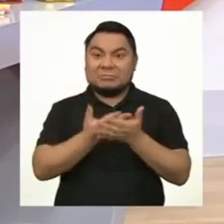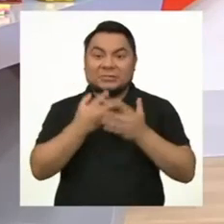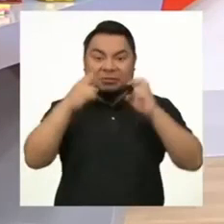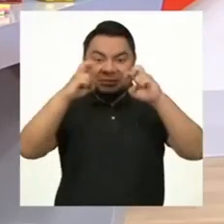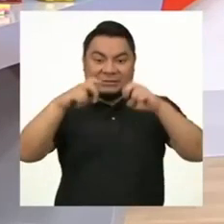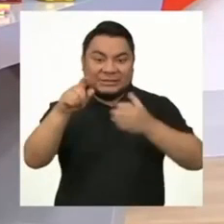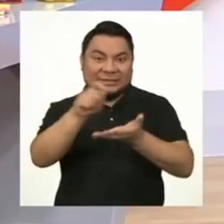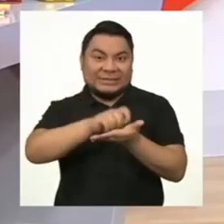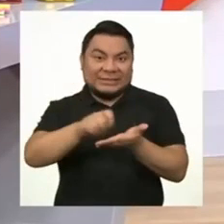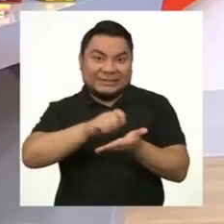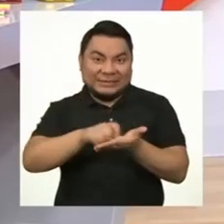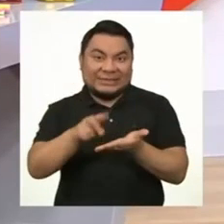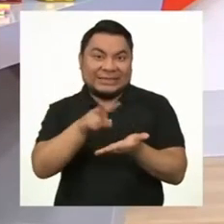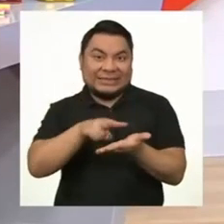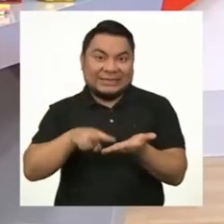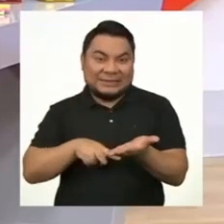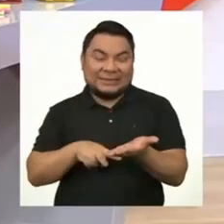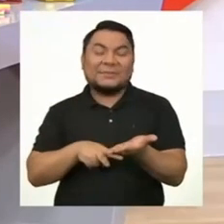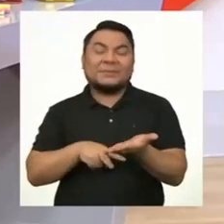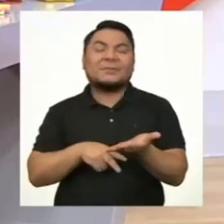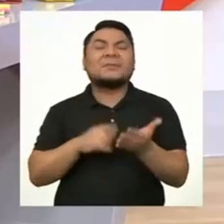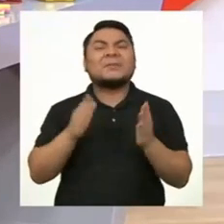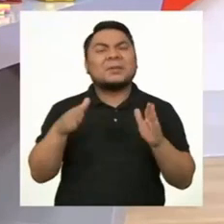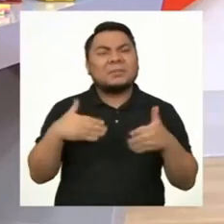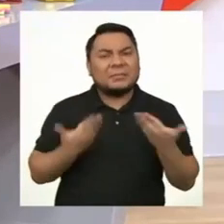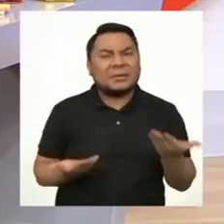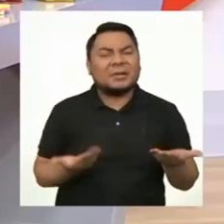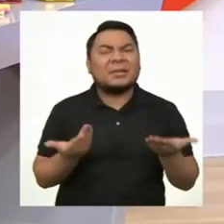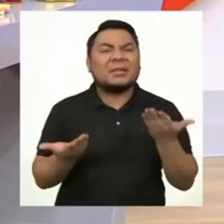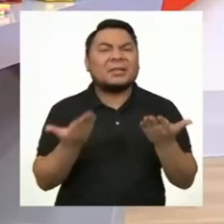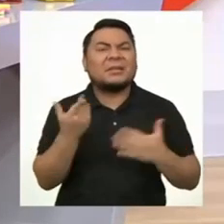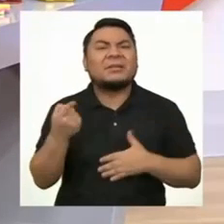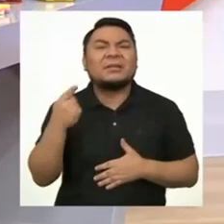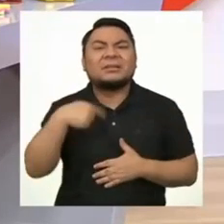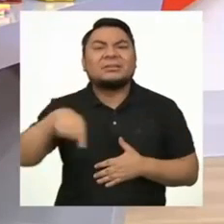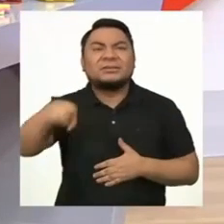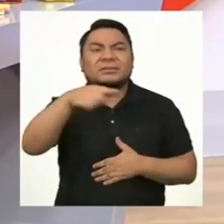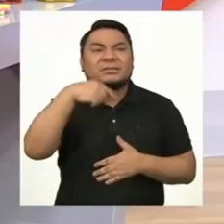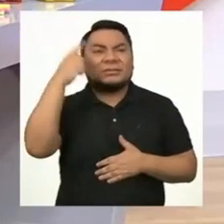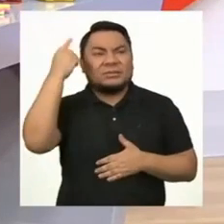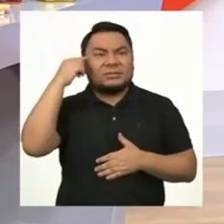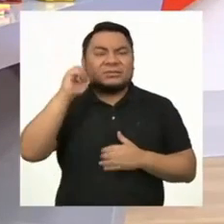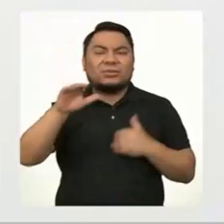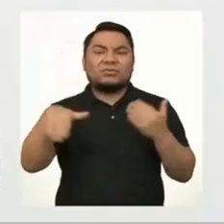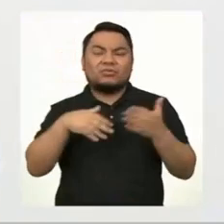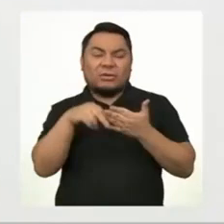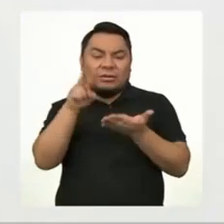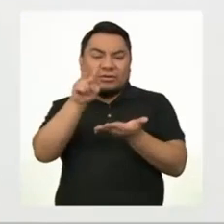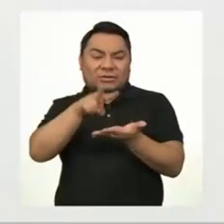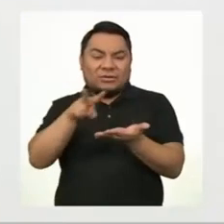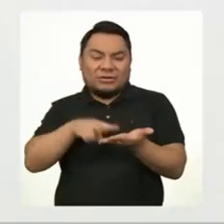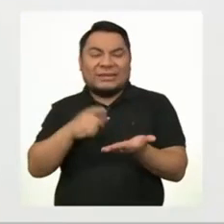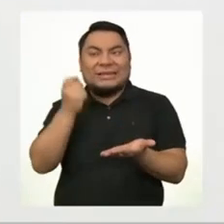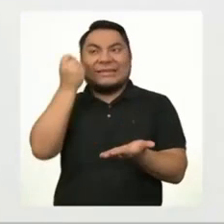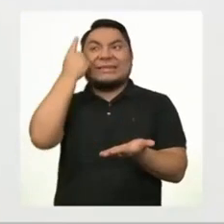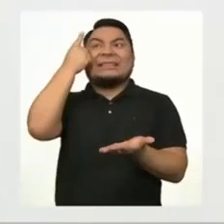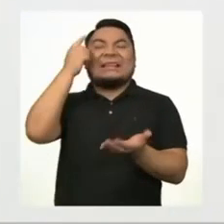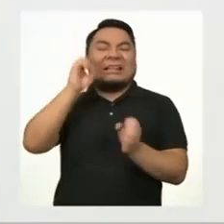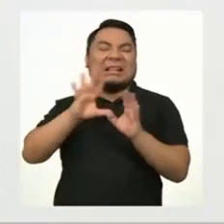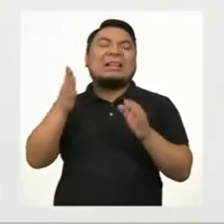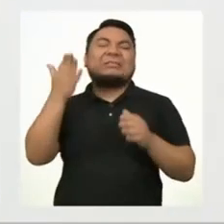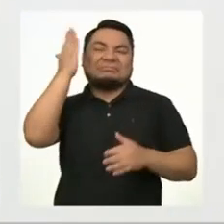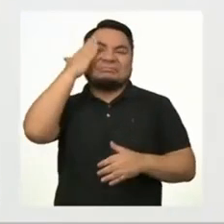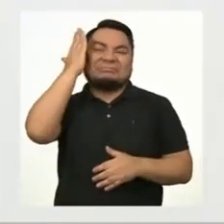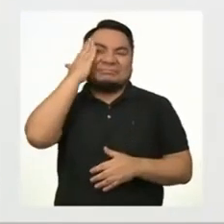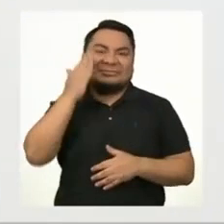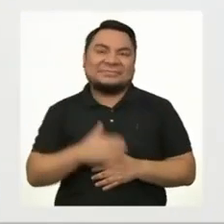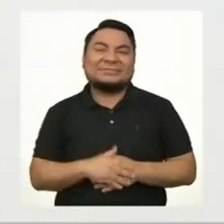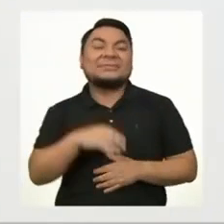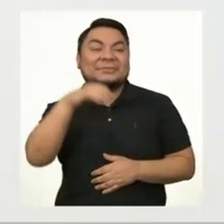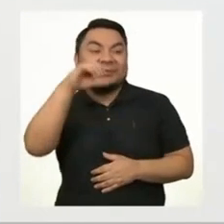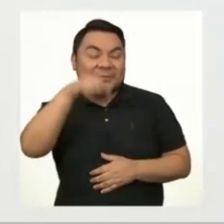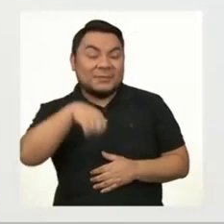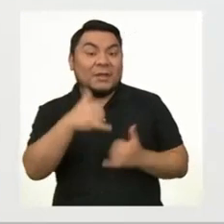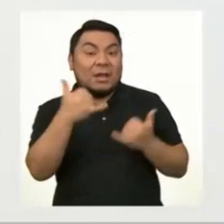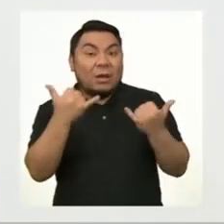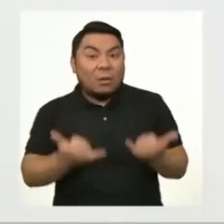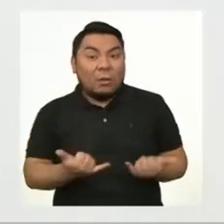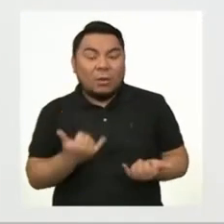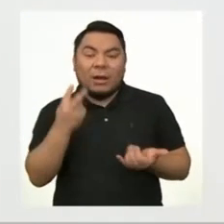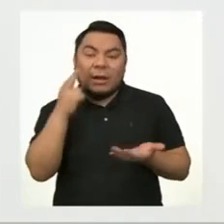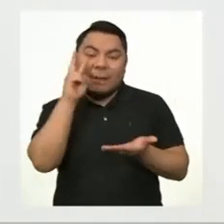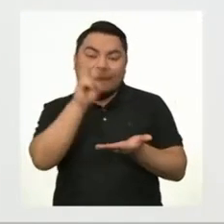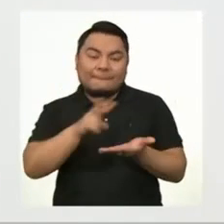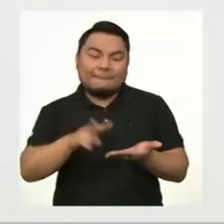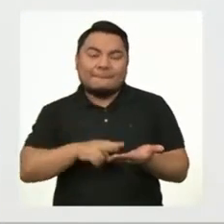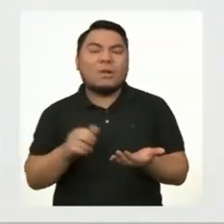un texto. Se podría decir que ya somos cinturón negro en comprensión lectora. Y por eso, hoy vamos a ver otra forma